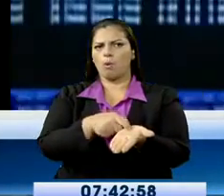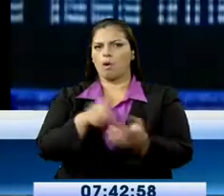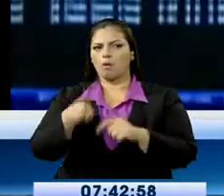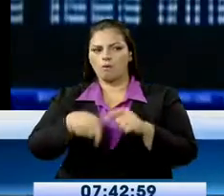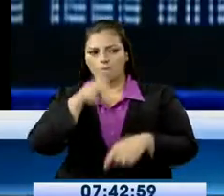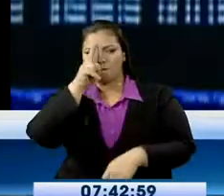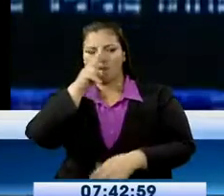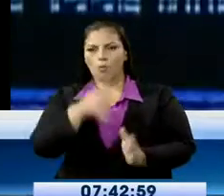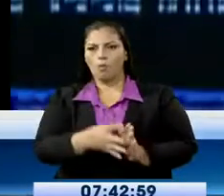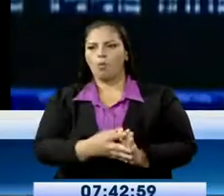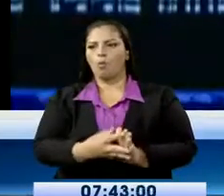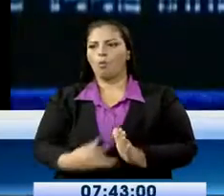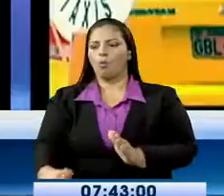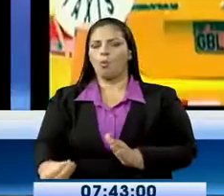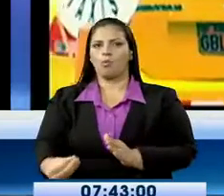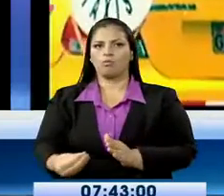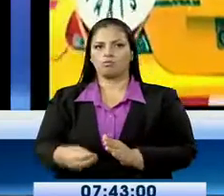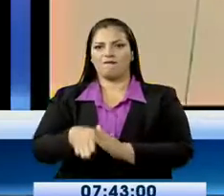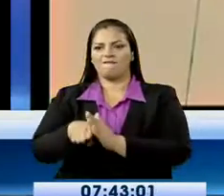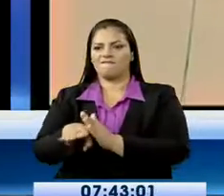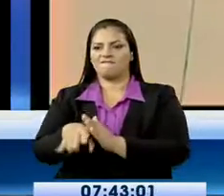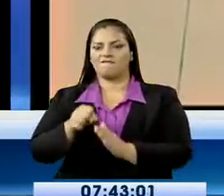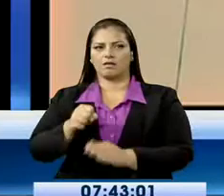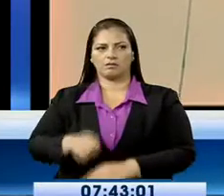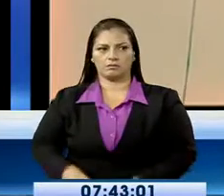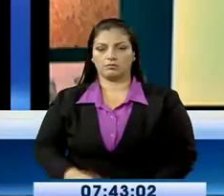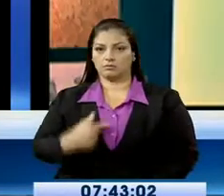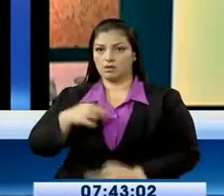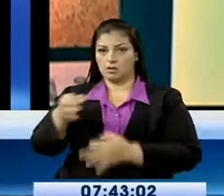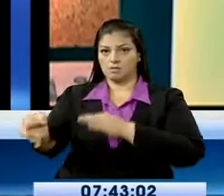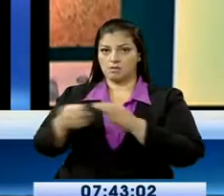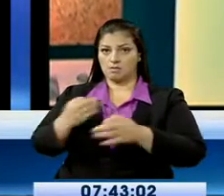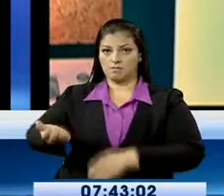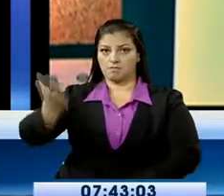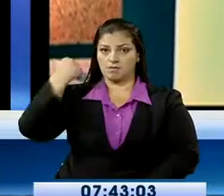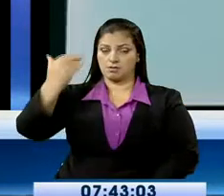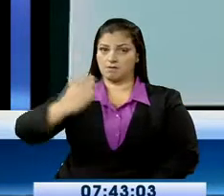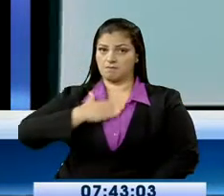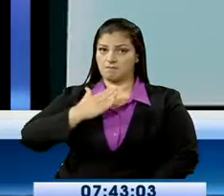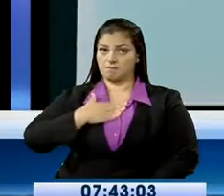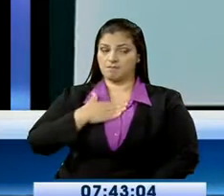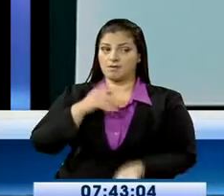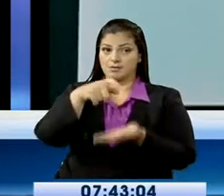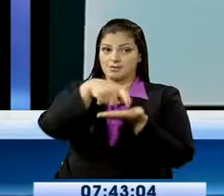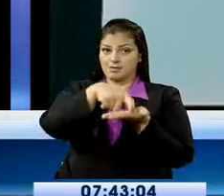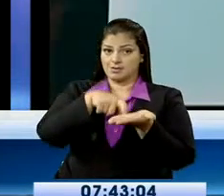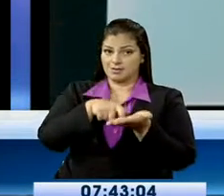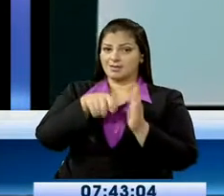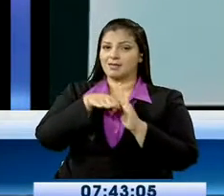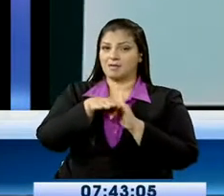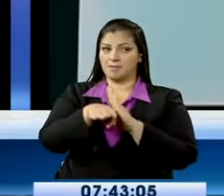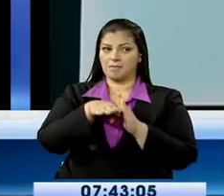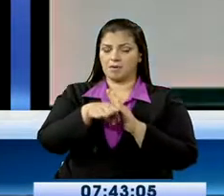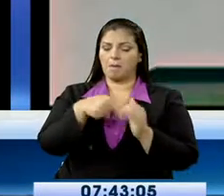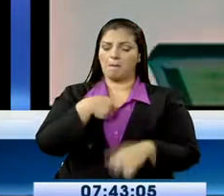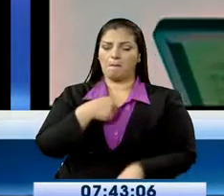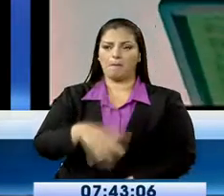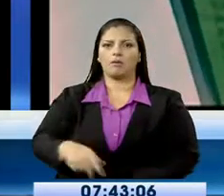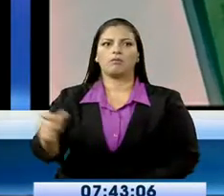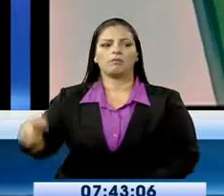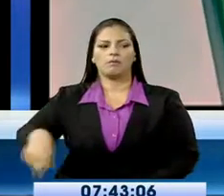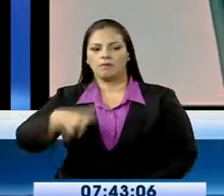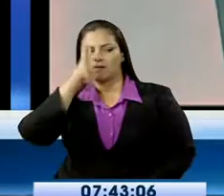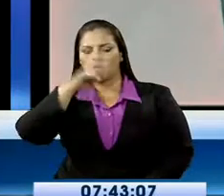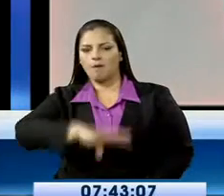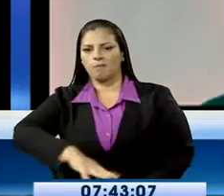de su tarjeta de crédito. En un local comercial se utilizó una tarjeta de crédito, se copió esa tarjeta y posteriormente luego